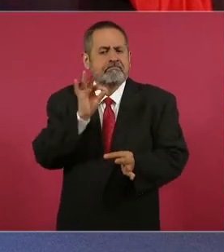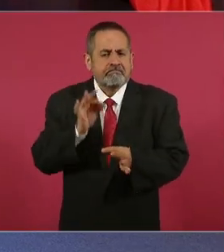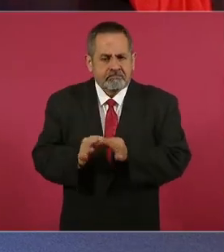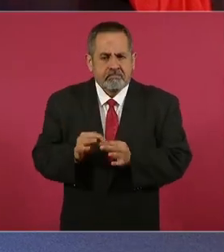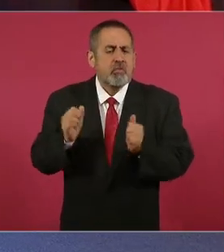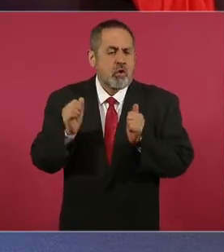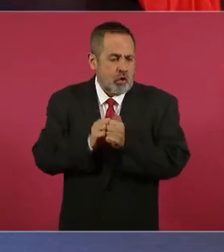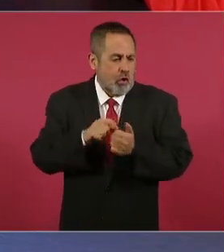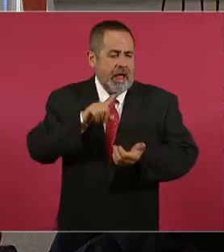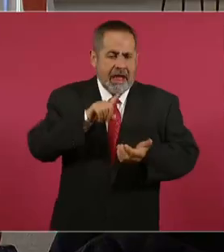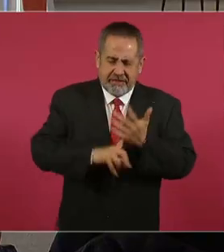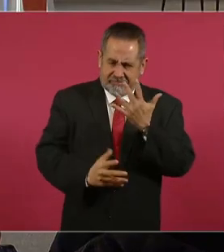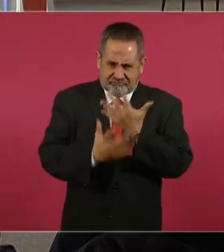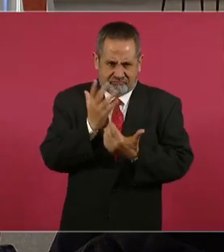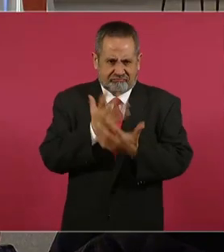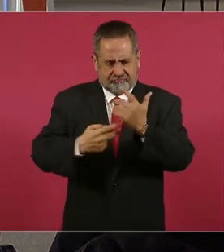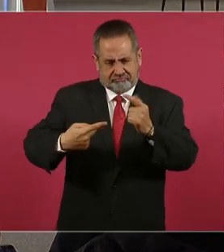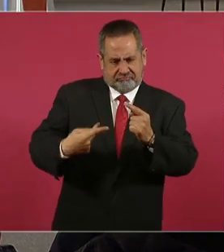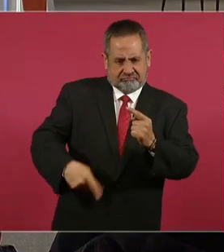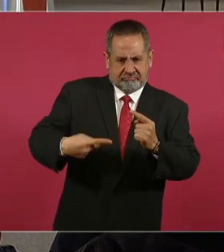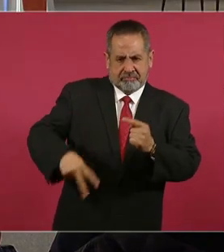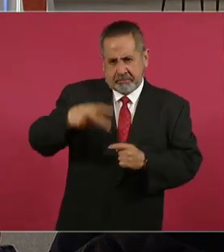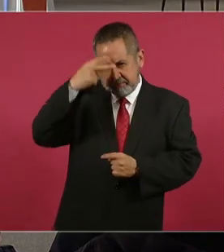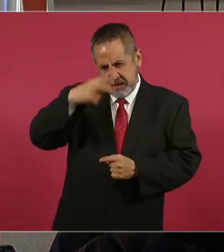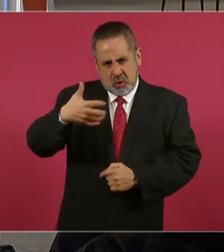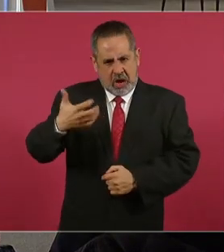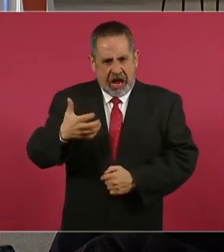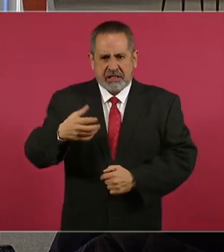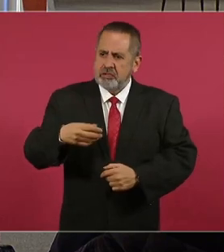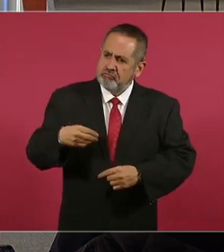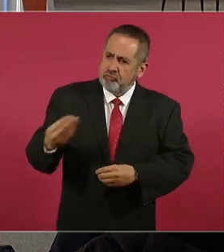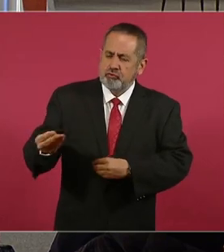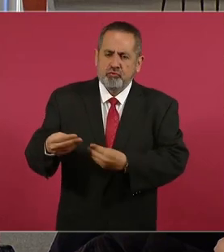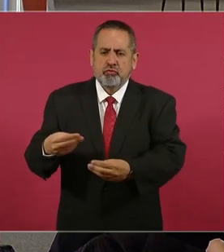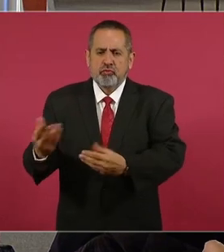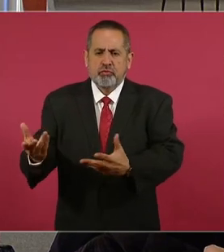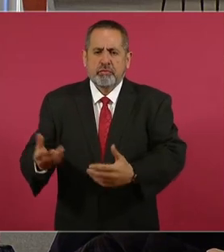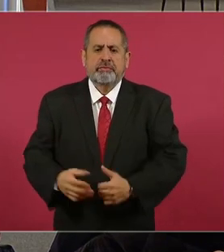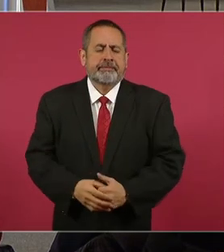de Petróleos Mexicanos de fertilizantes. La que sigue, por favor.